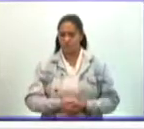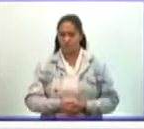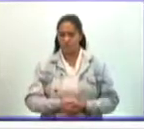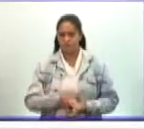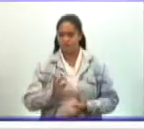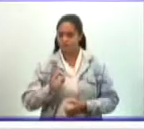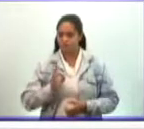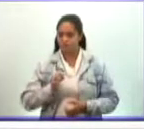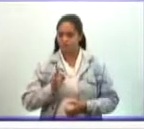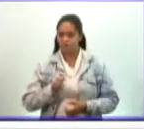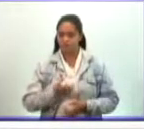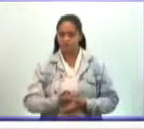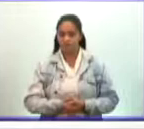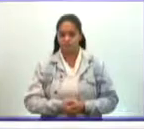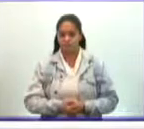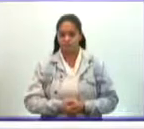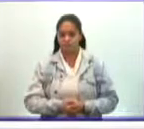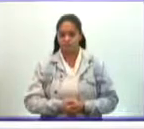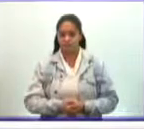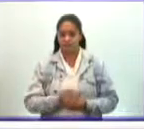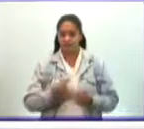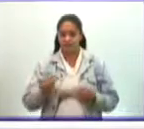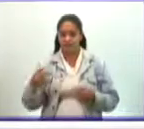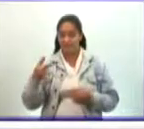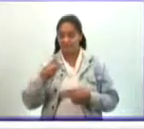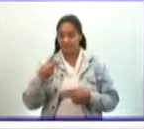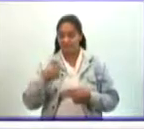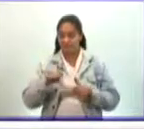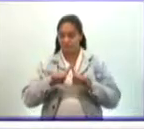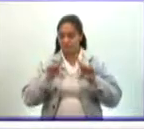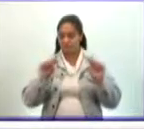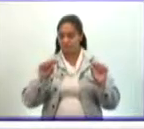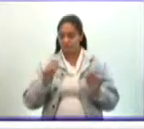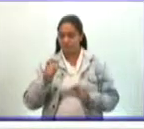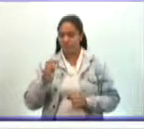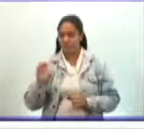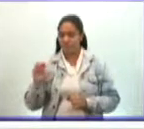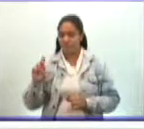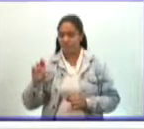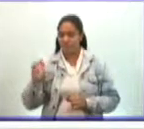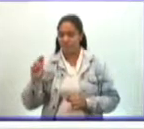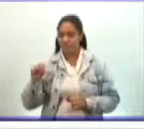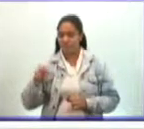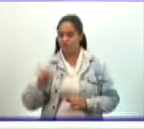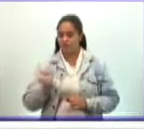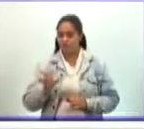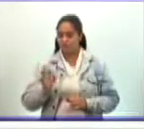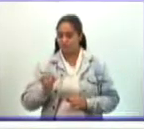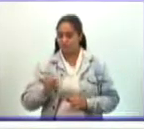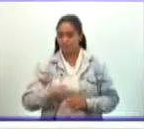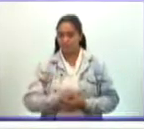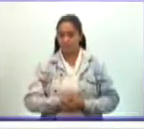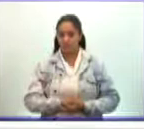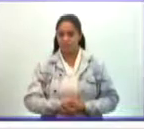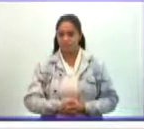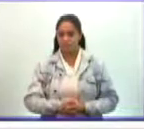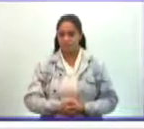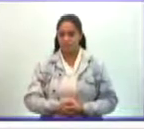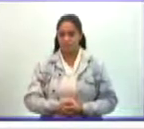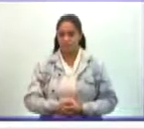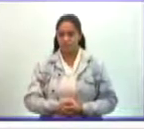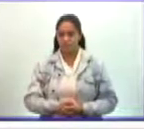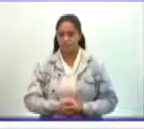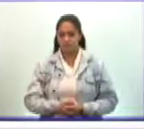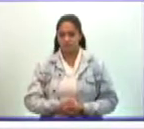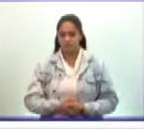Efectivamente, estamos haciendo referencia a la segunda parte del teorema de las transversales. Entonces, tu proporción